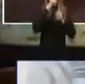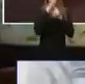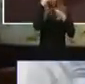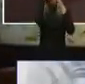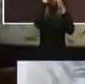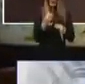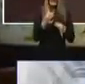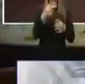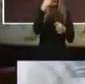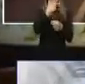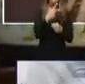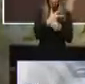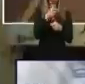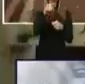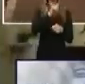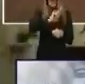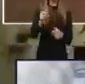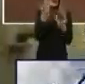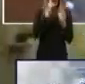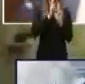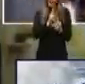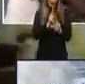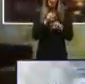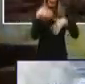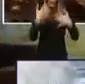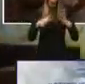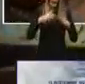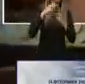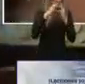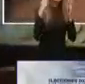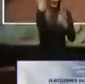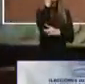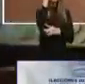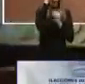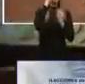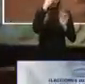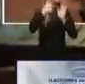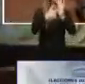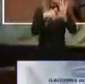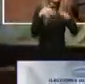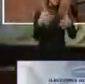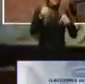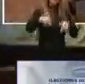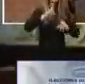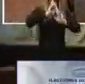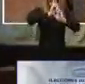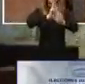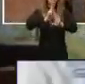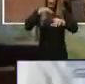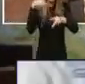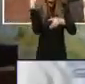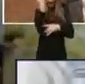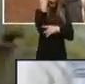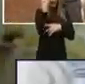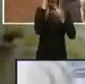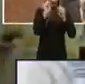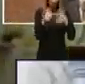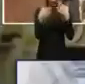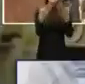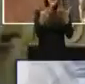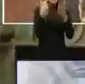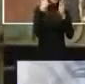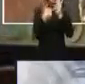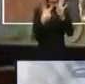estos son los resultados. Es muy importante destacar que ante estos resultados preliminares que prácticamente dan la